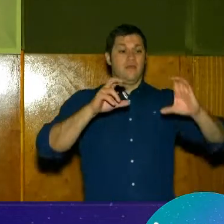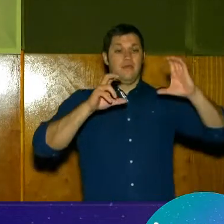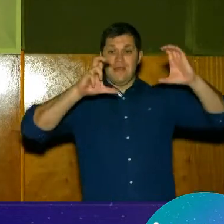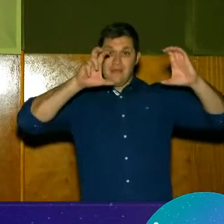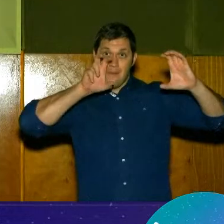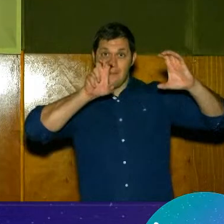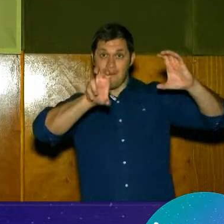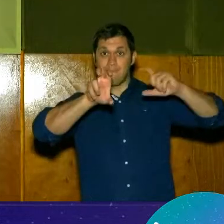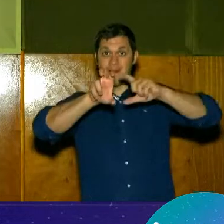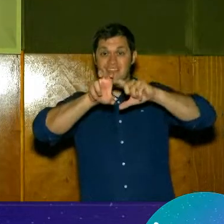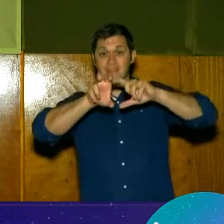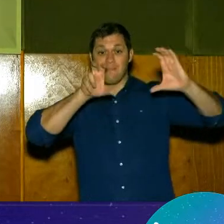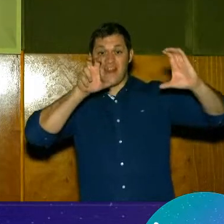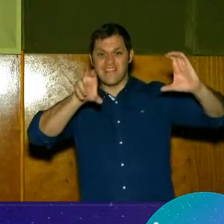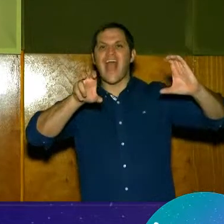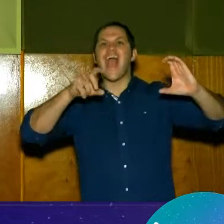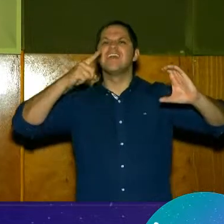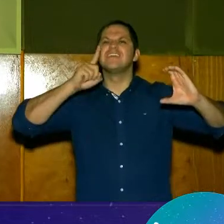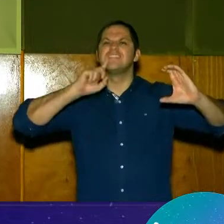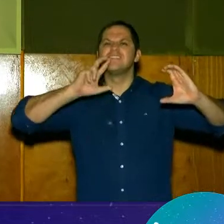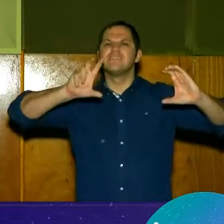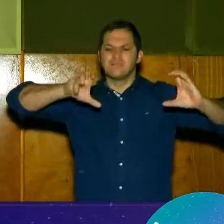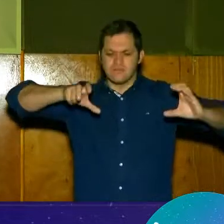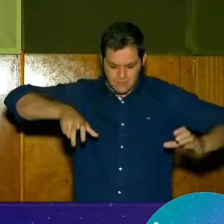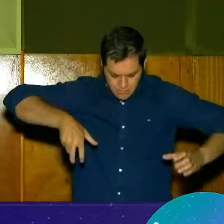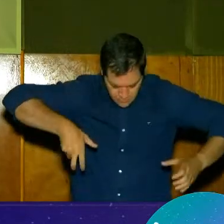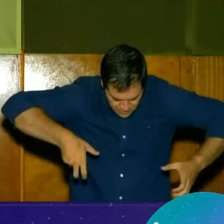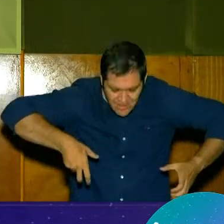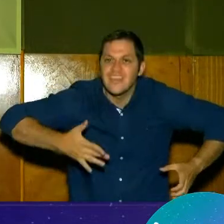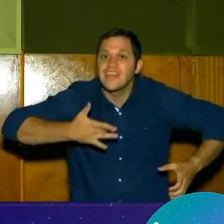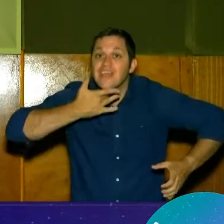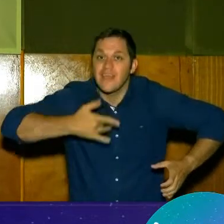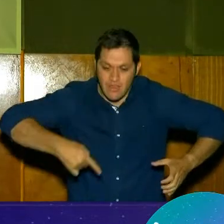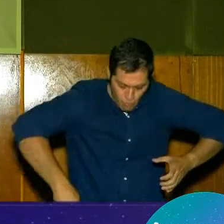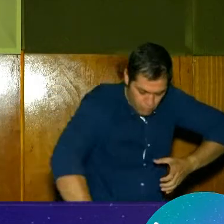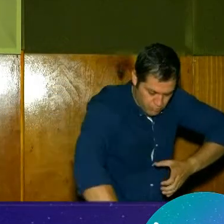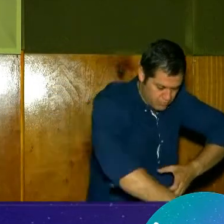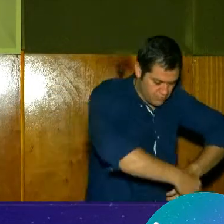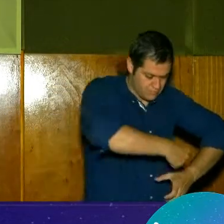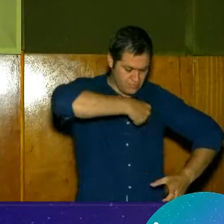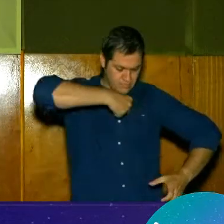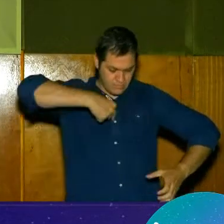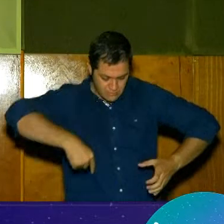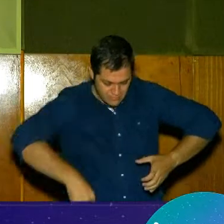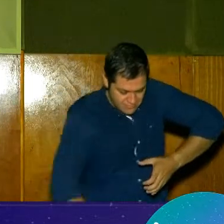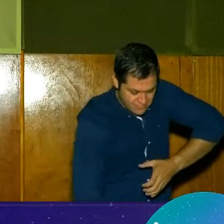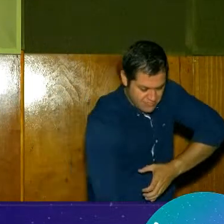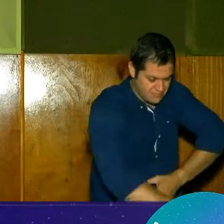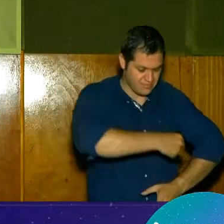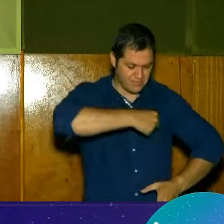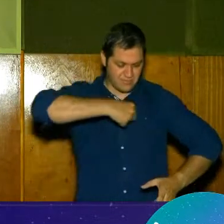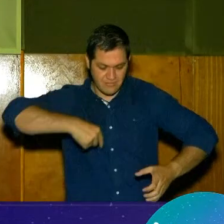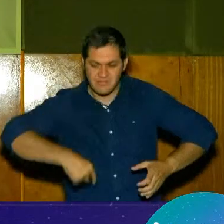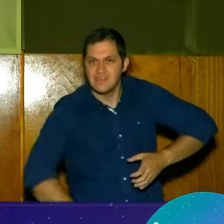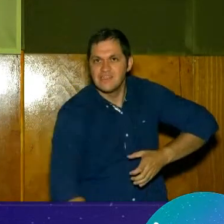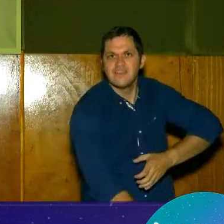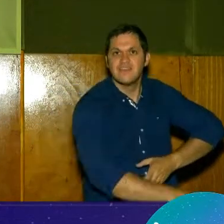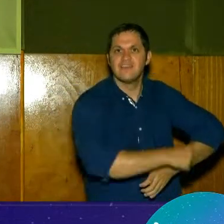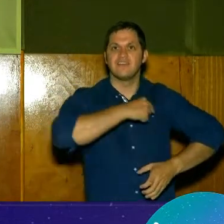lejos que significa hay tres leyes la primera es que los planetas se mueven en órbitas elípticas